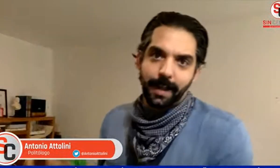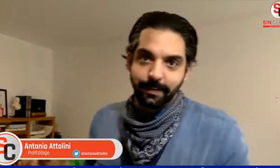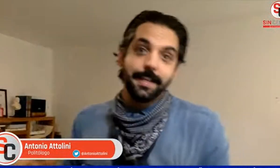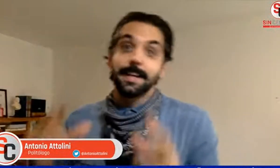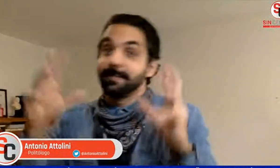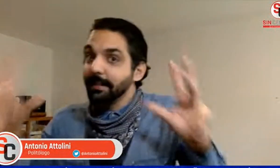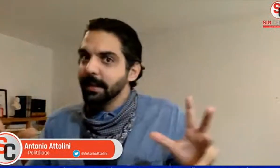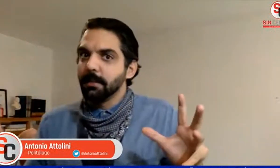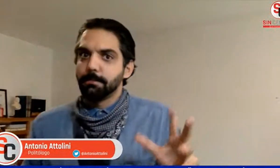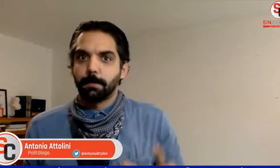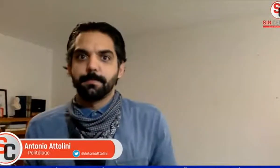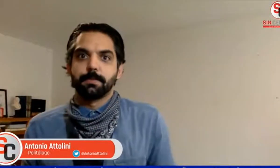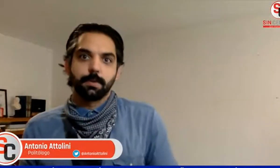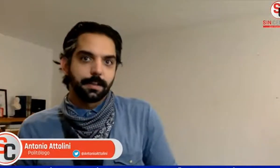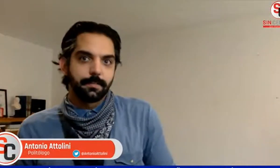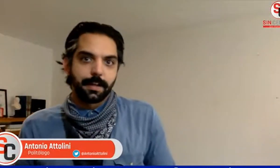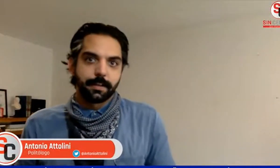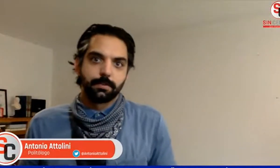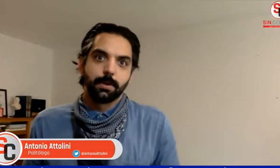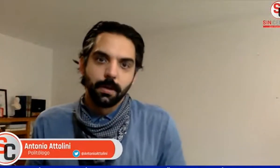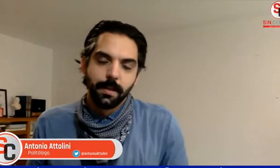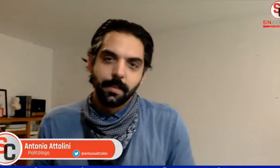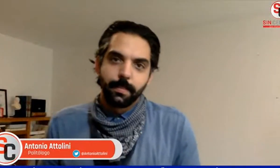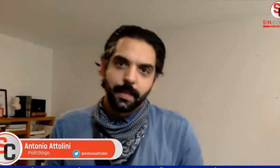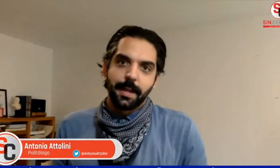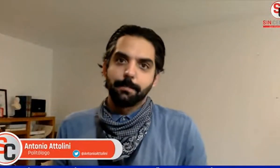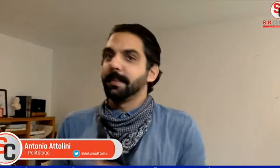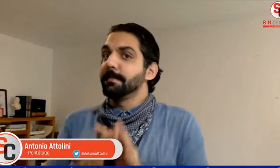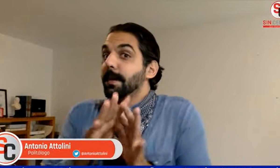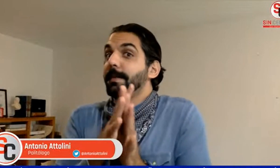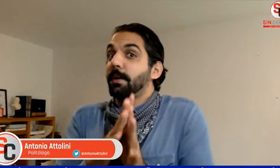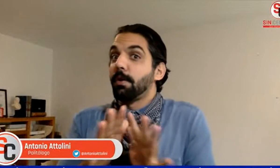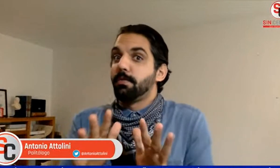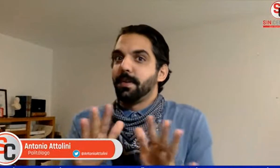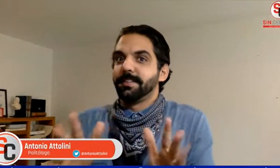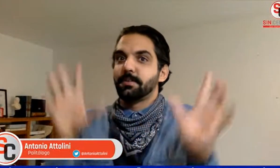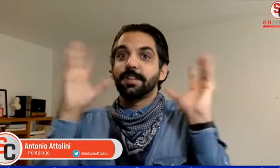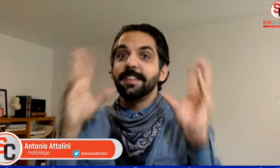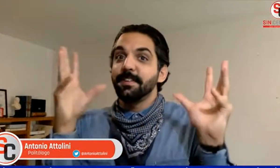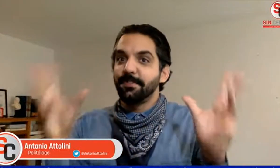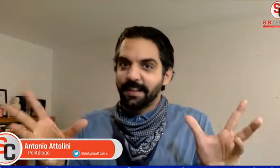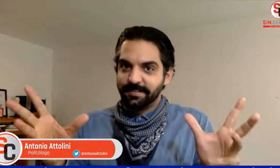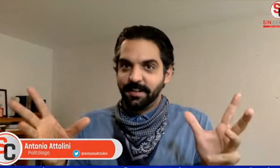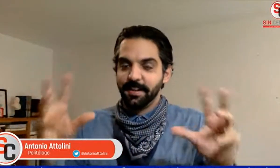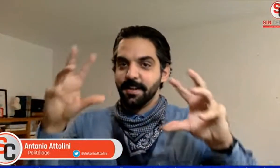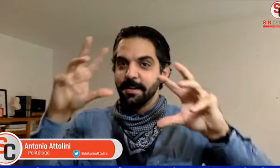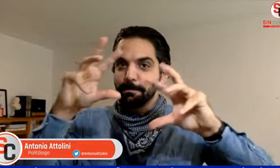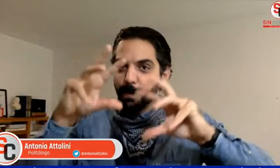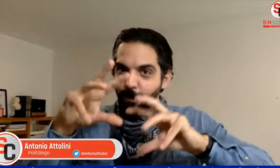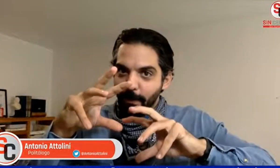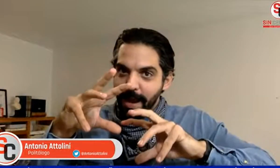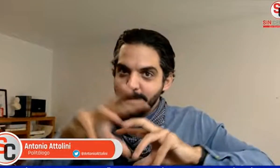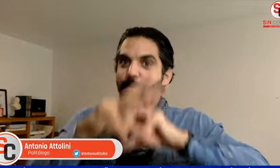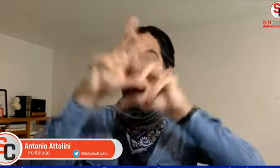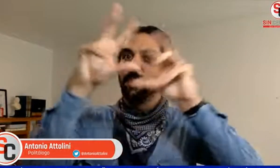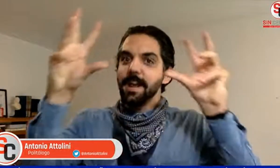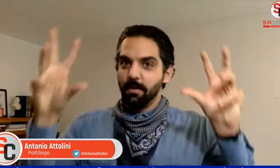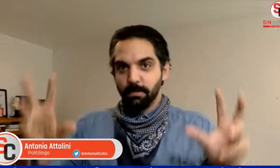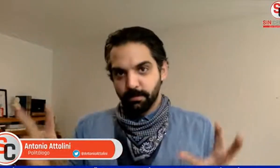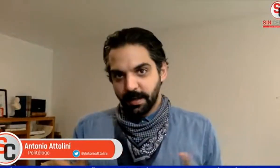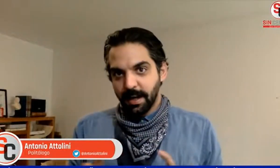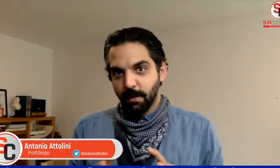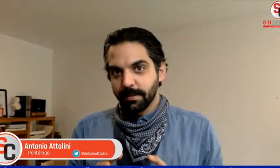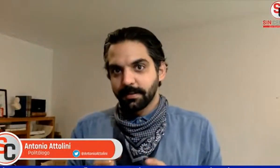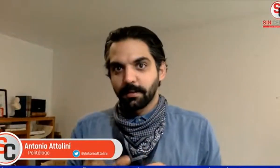supuesto Argentina, están teniendo problemas con el tema de la gestión de la pandemia. En México no fue así. Entonces se dice fácil, pero el